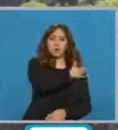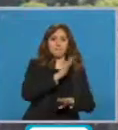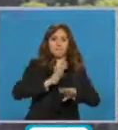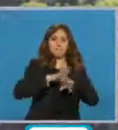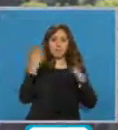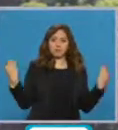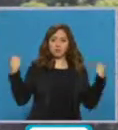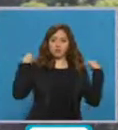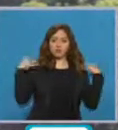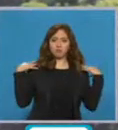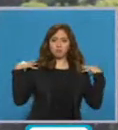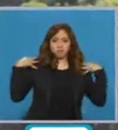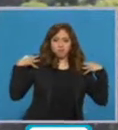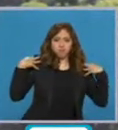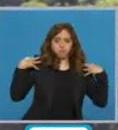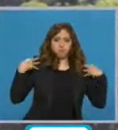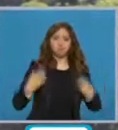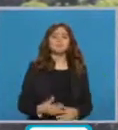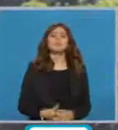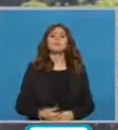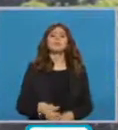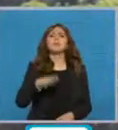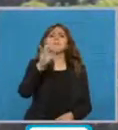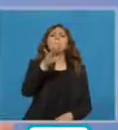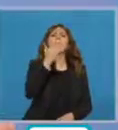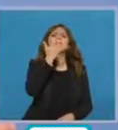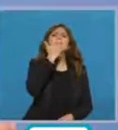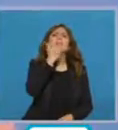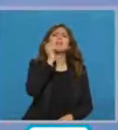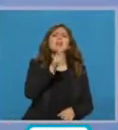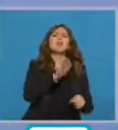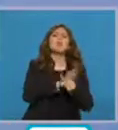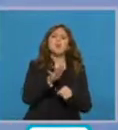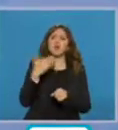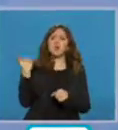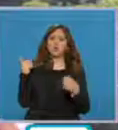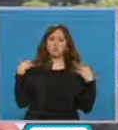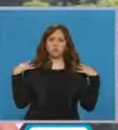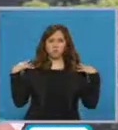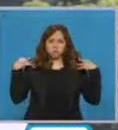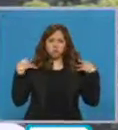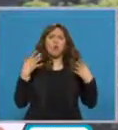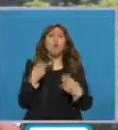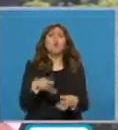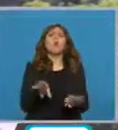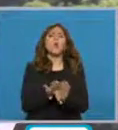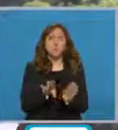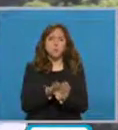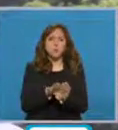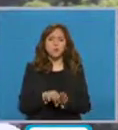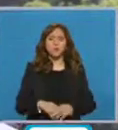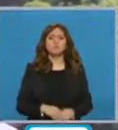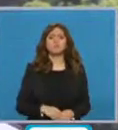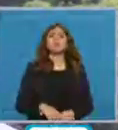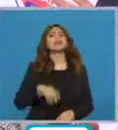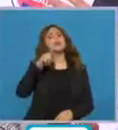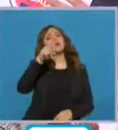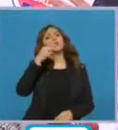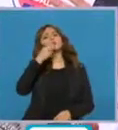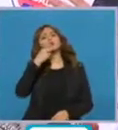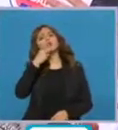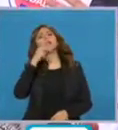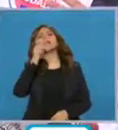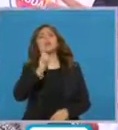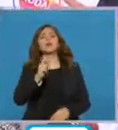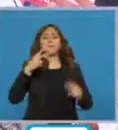cadera. Pero ahí qué sería usar un vestido con hombros, o sea, no destapado de los No, puedes utilizar un vestido que tenga ciertas sombreras o un poquito de pedrería en